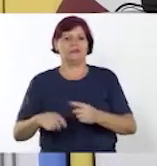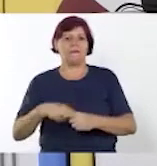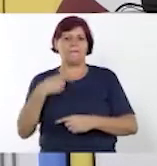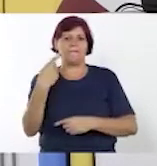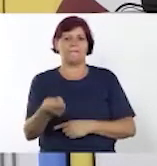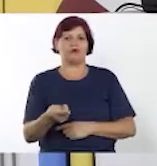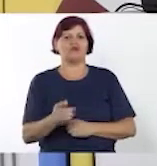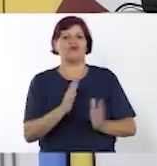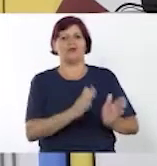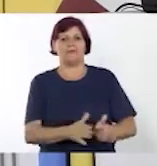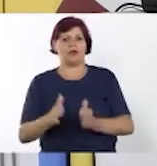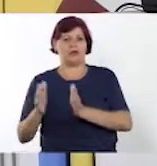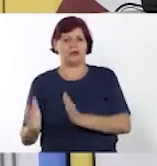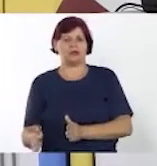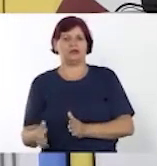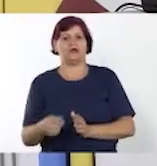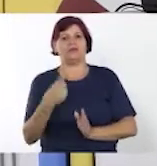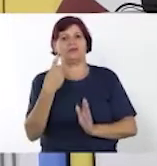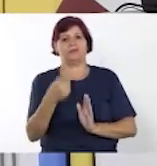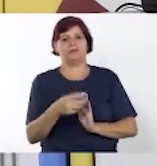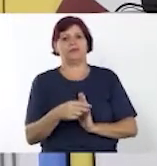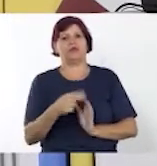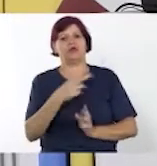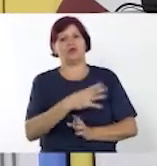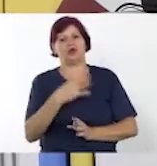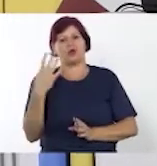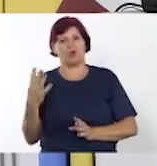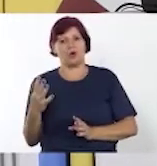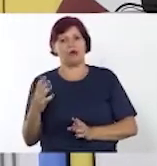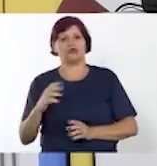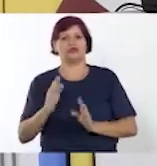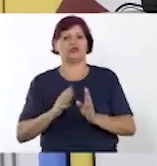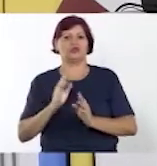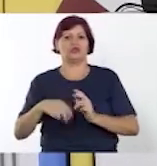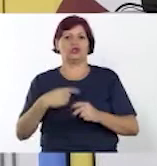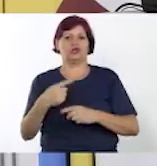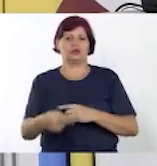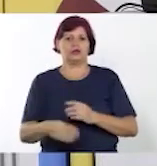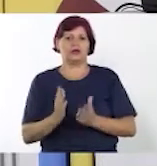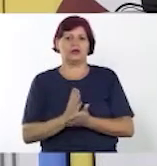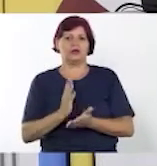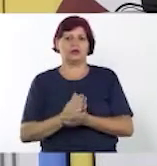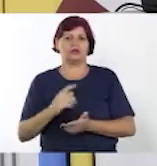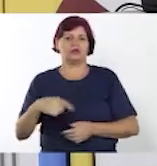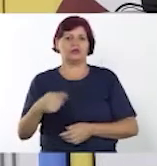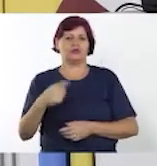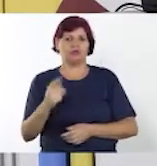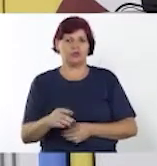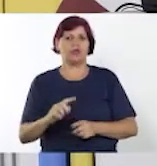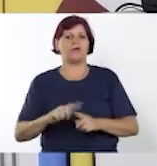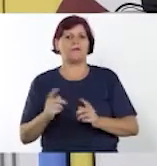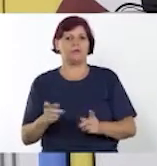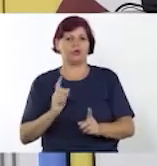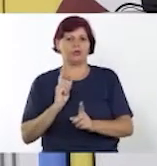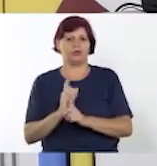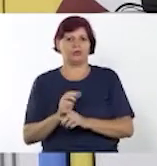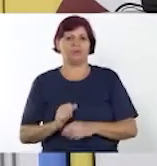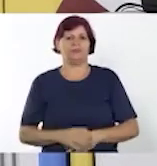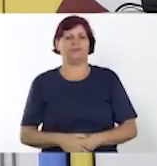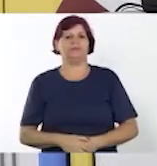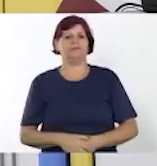etapa en los semestres de primero a cuarto regular y de primero a cuarto por encuentro.